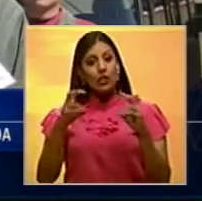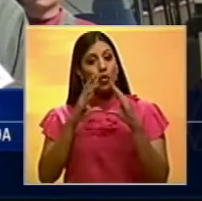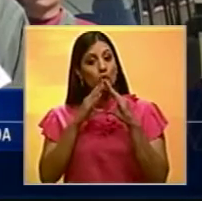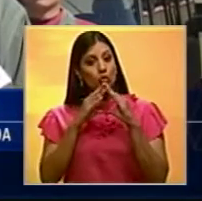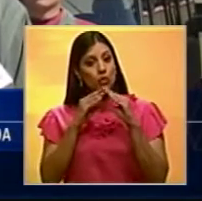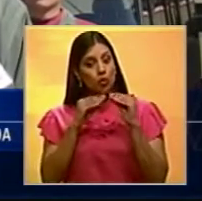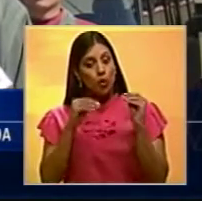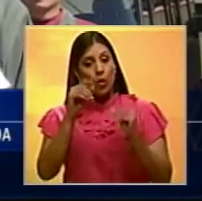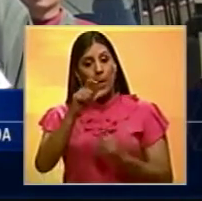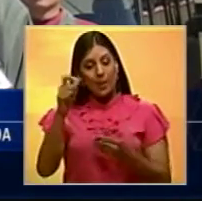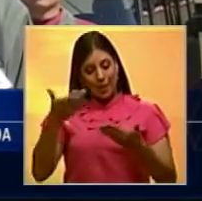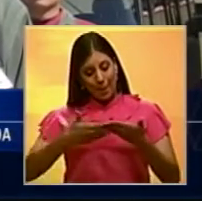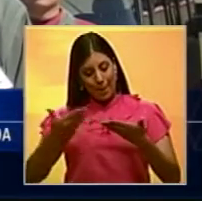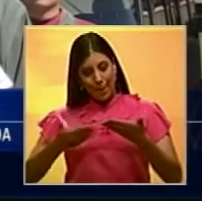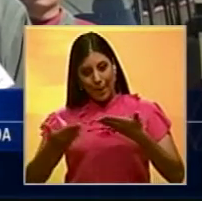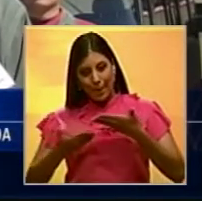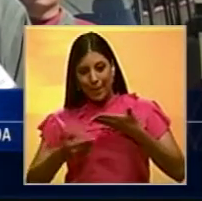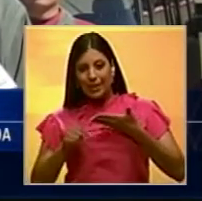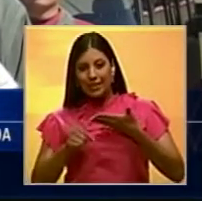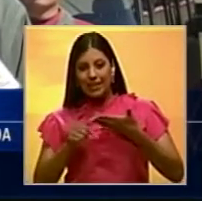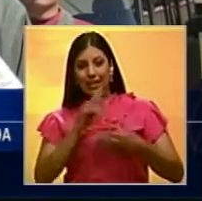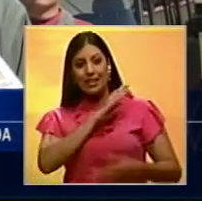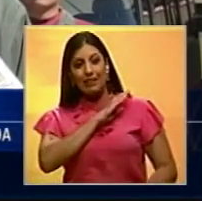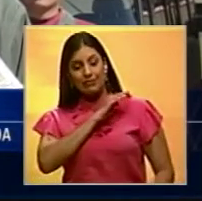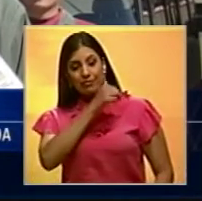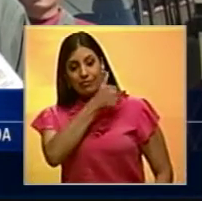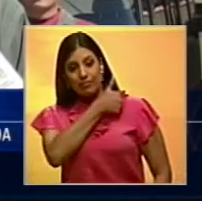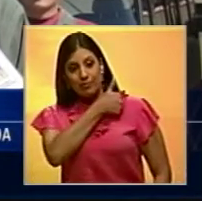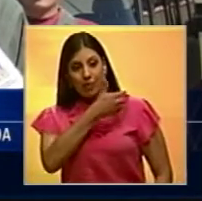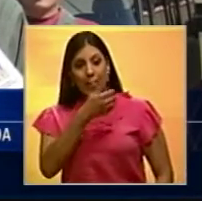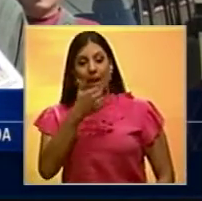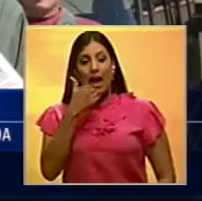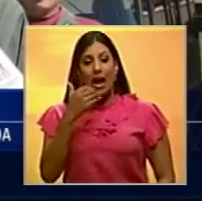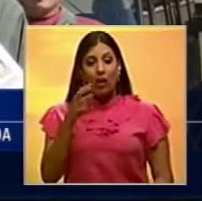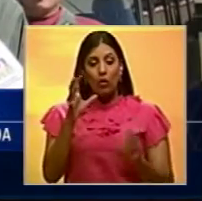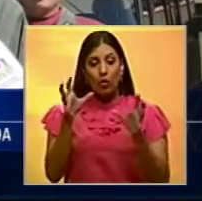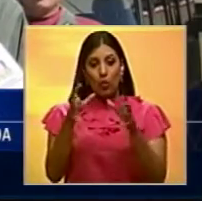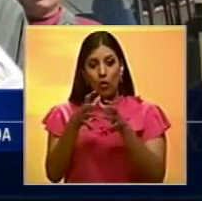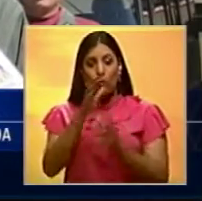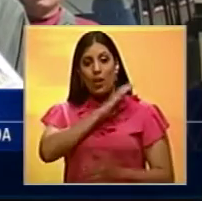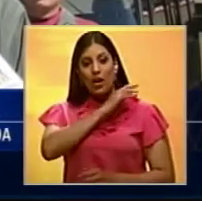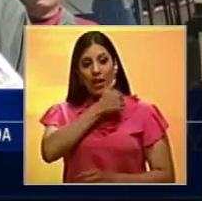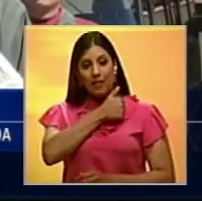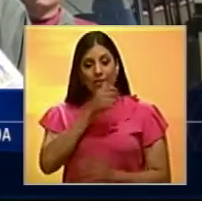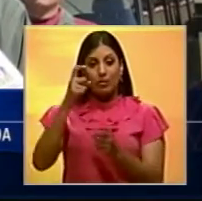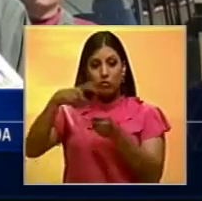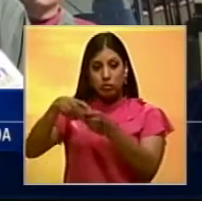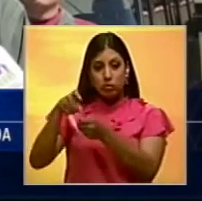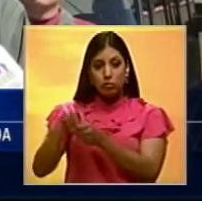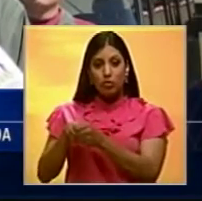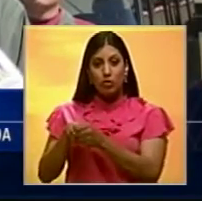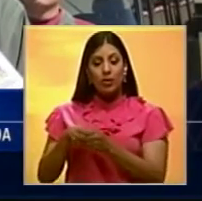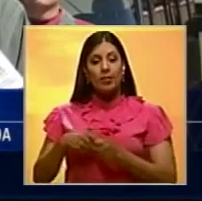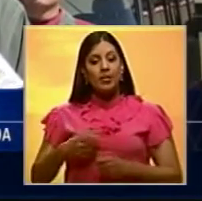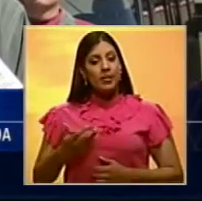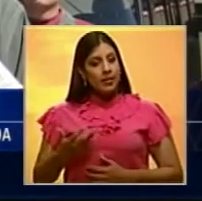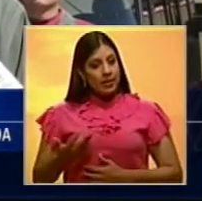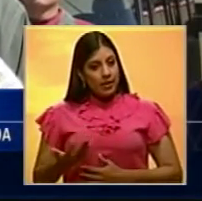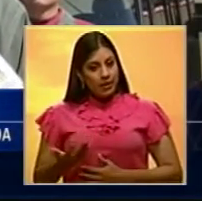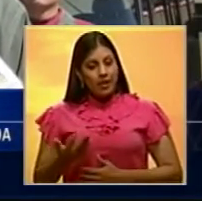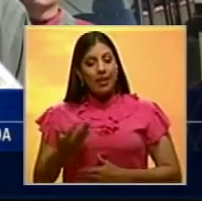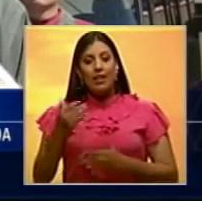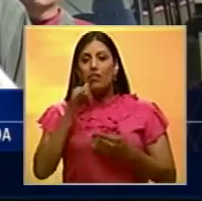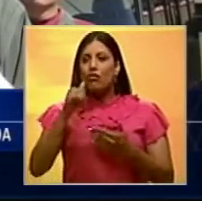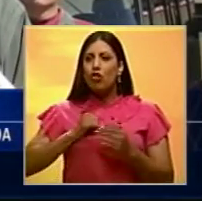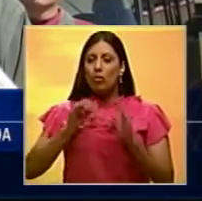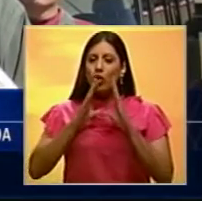todos los documentos que debe tener un comandante de unidad o un jefe de dependencia, y el